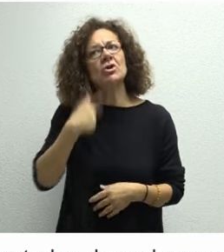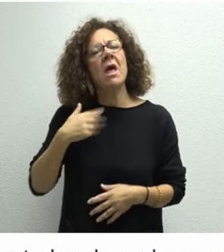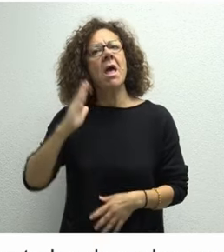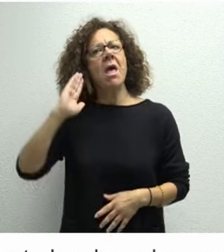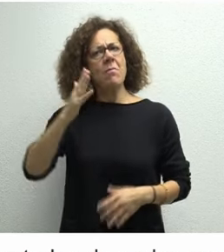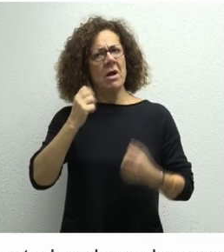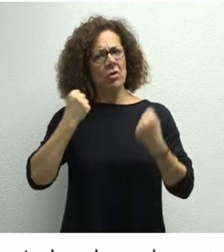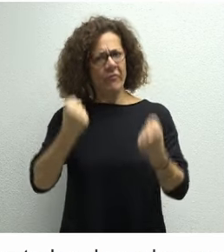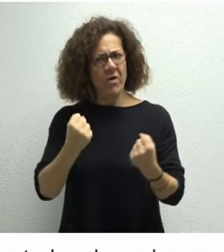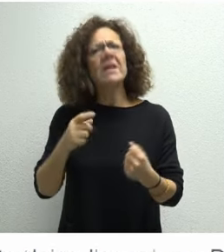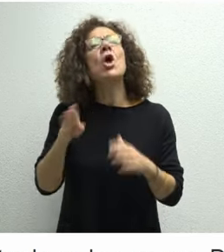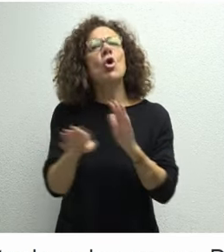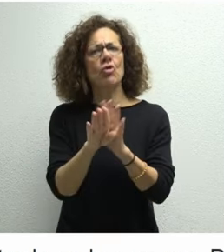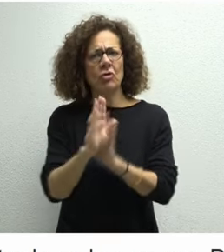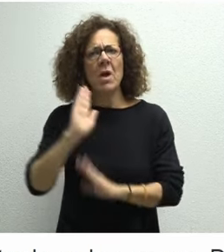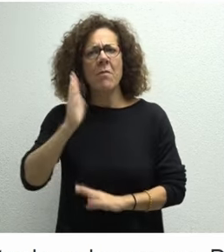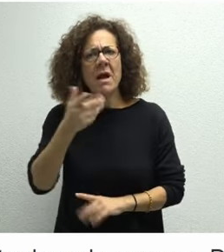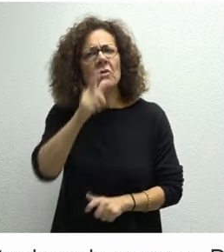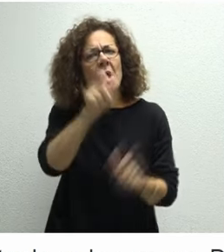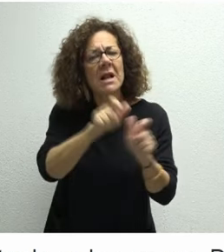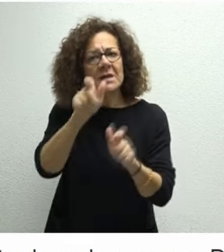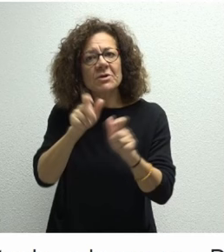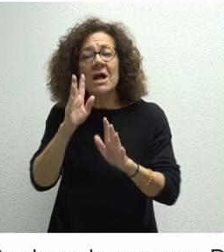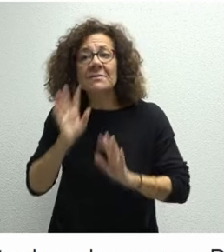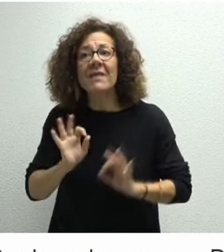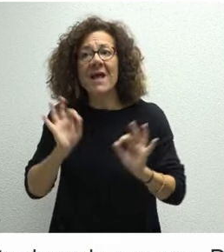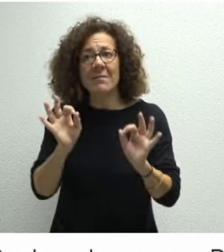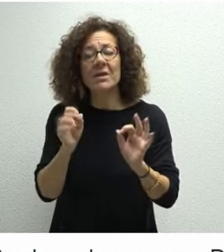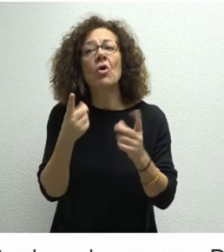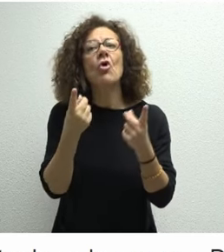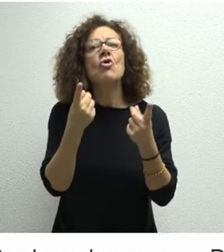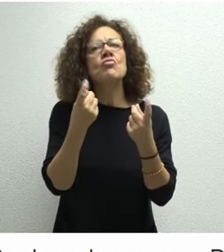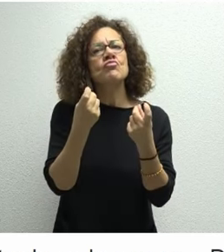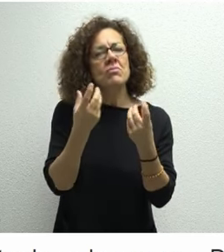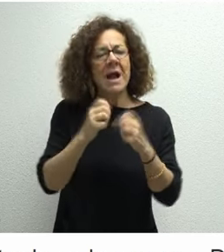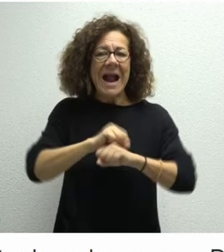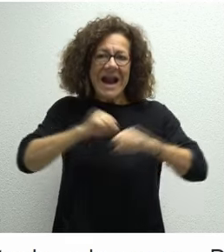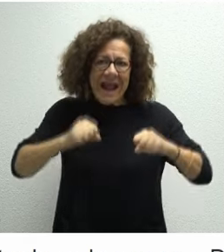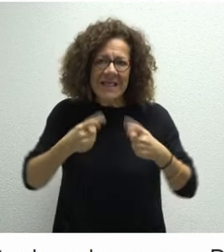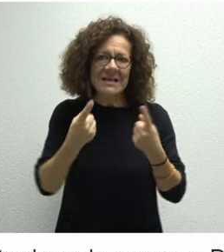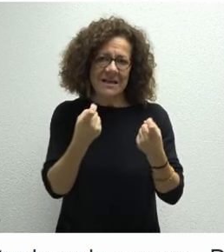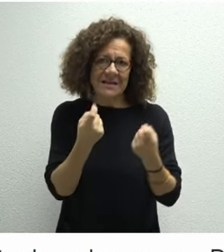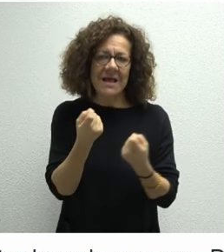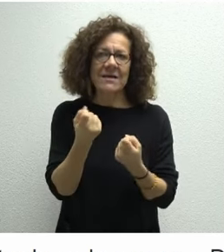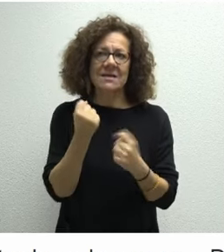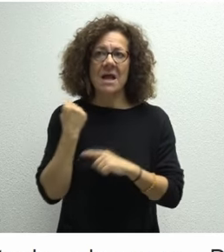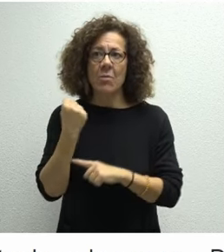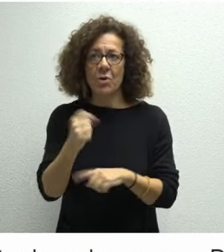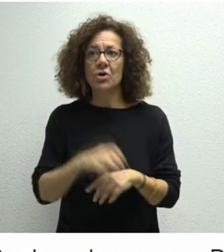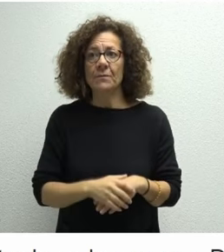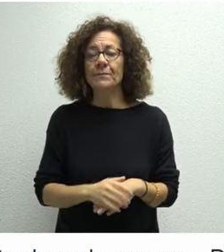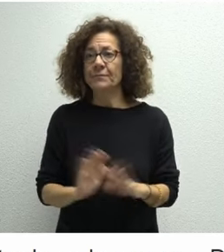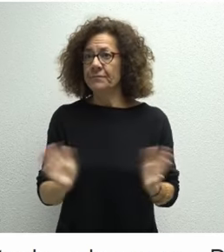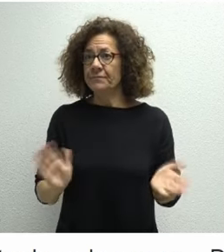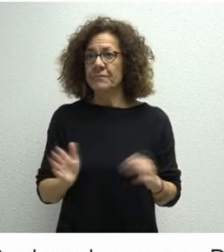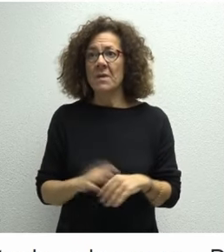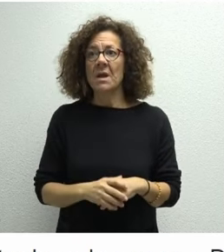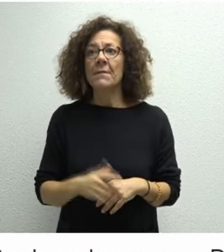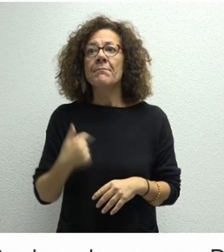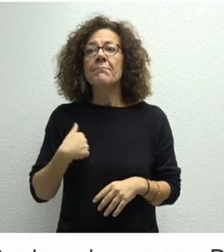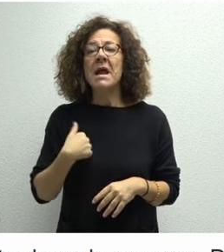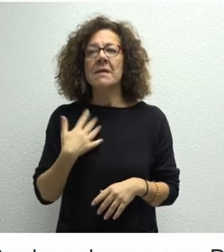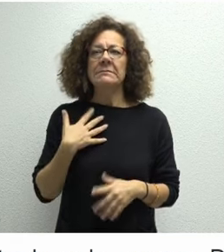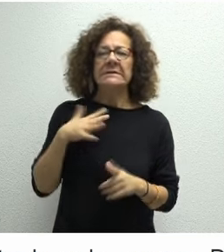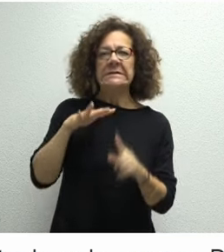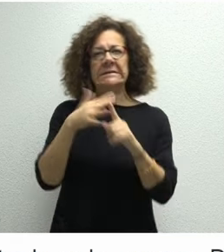impacto en y sigue teniendo mucho impacto en las personas sobre todo con grandes necesidades de apoyo Eh bueno sin más os eh Para para situarnos